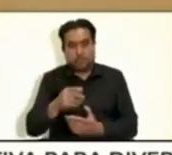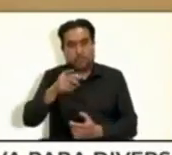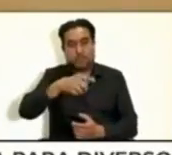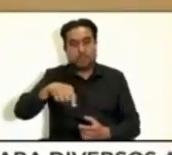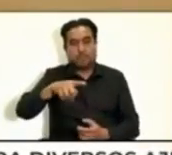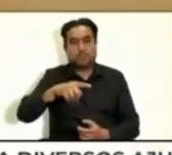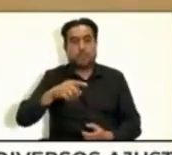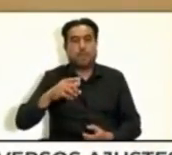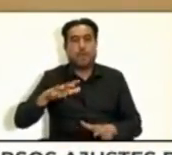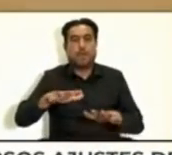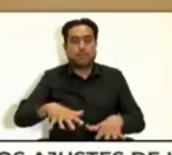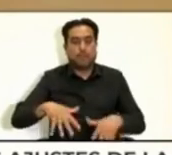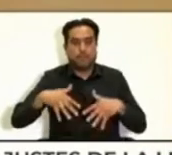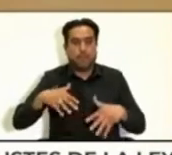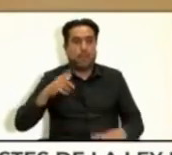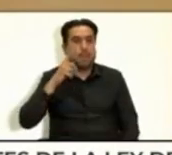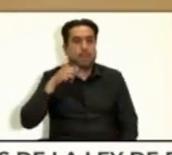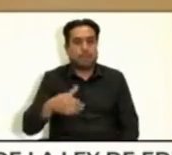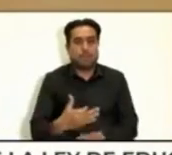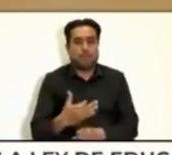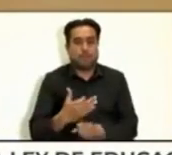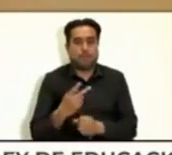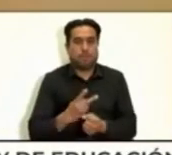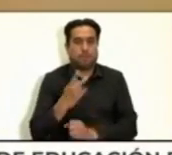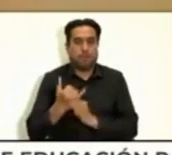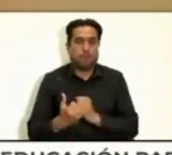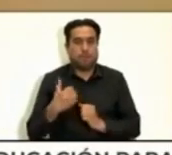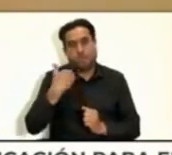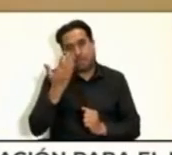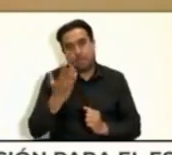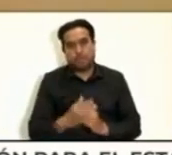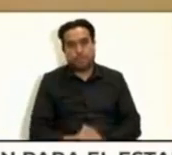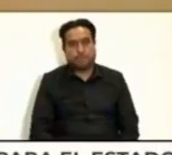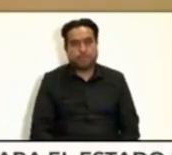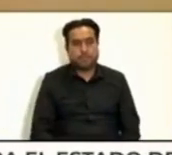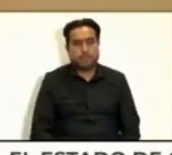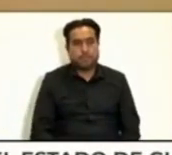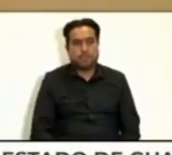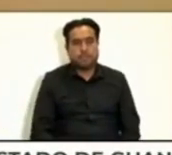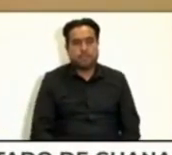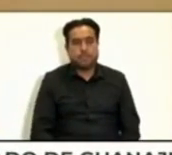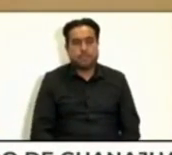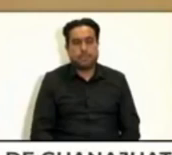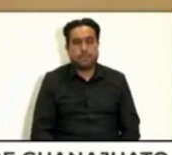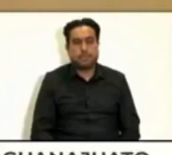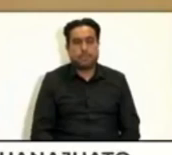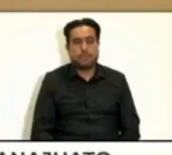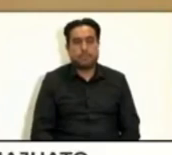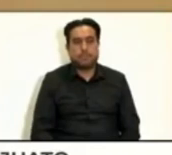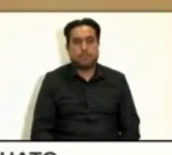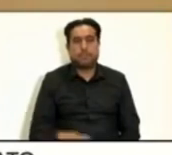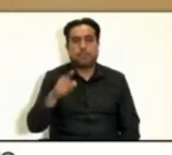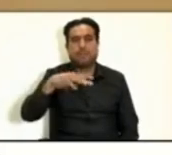legislativa el siguiente proyecto de decreto y como dicen como dice ya saben quien